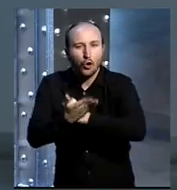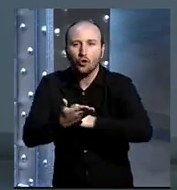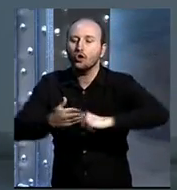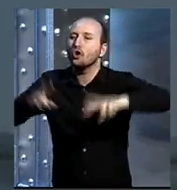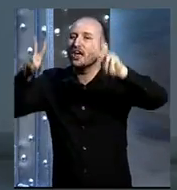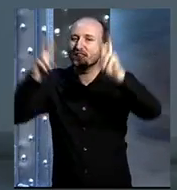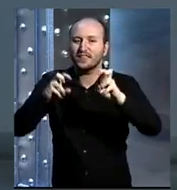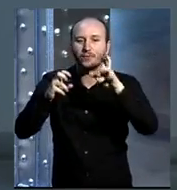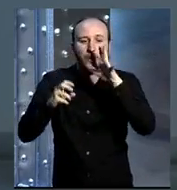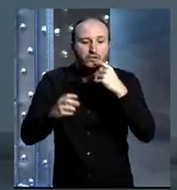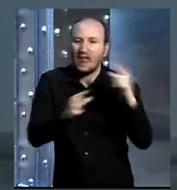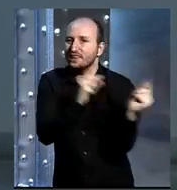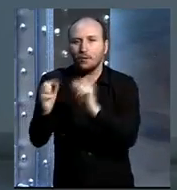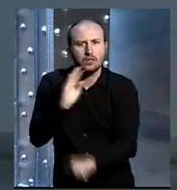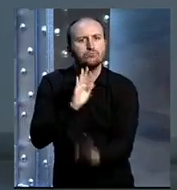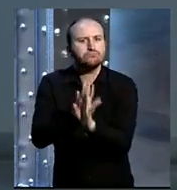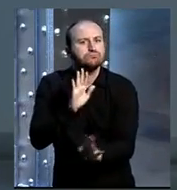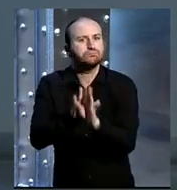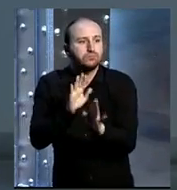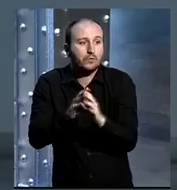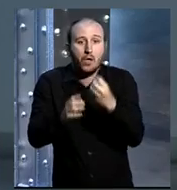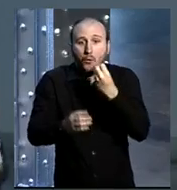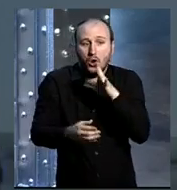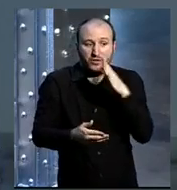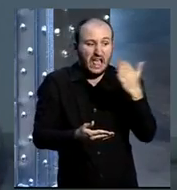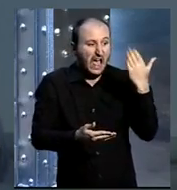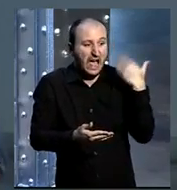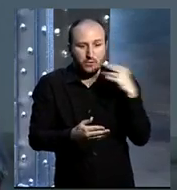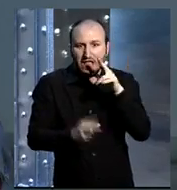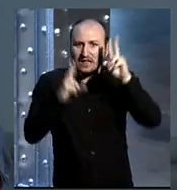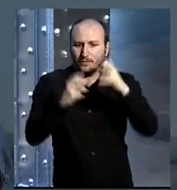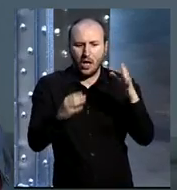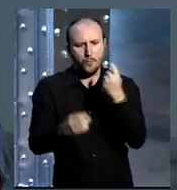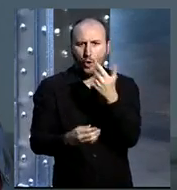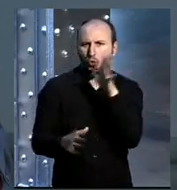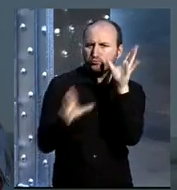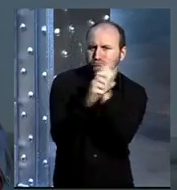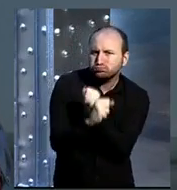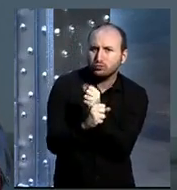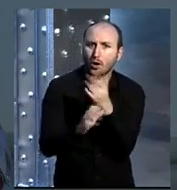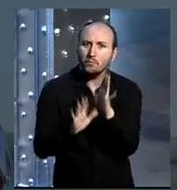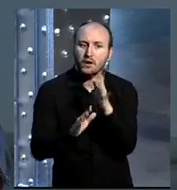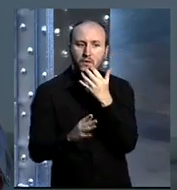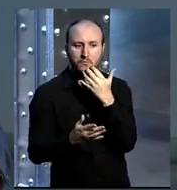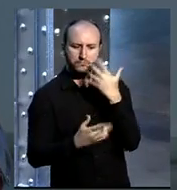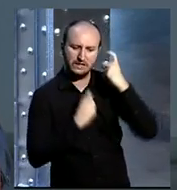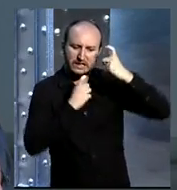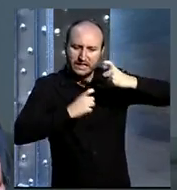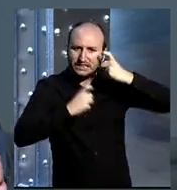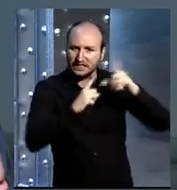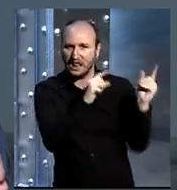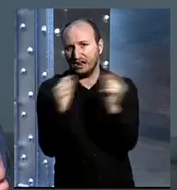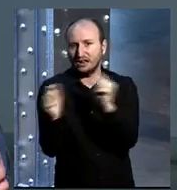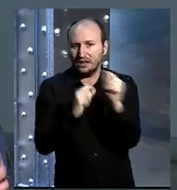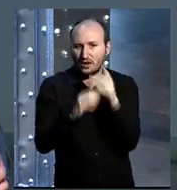y evolución, es decir, donde las cosas no estuviesen todavía nada claras, sino que formasen parte, en definitiva, del debate,